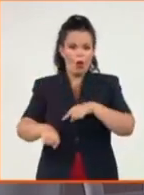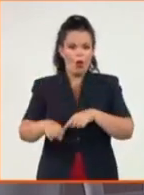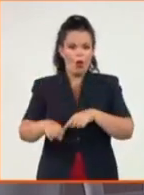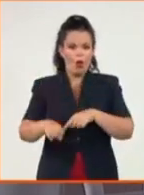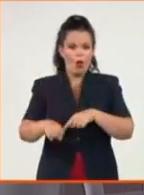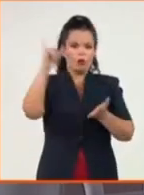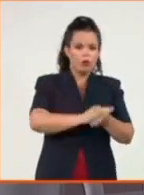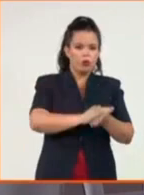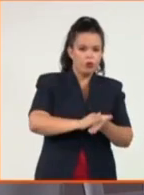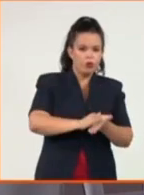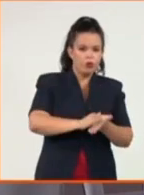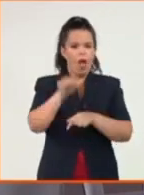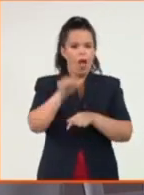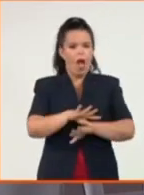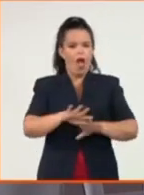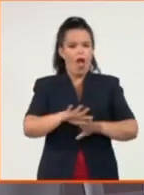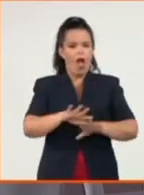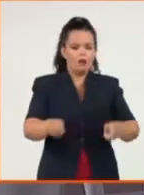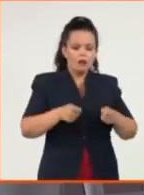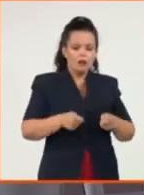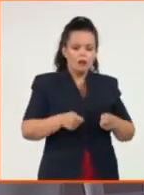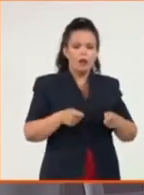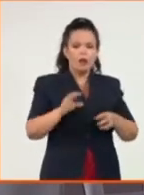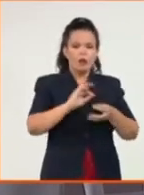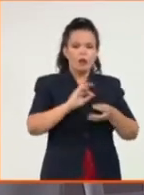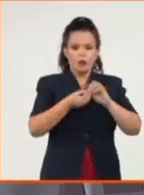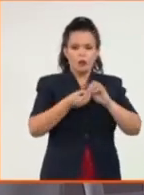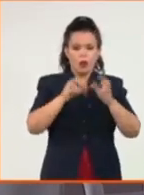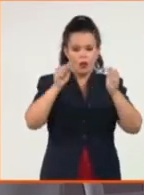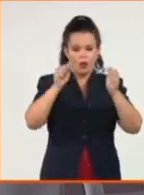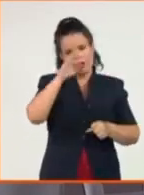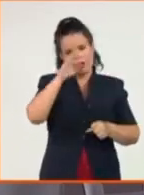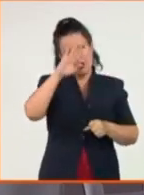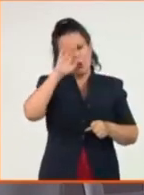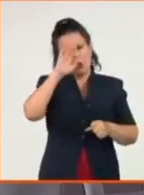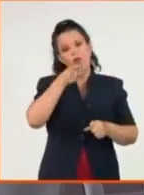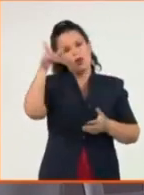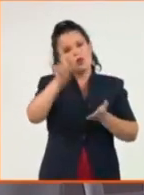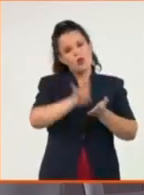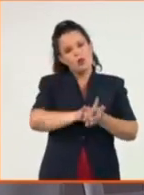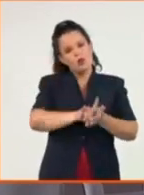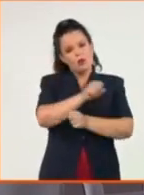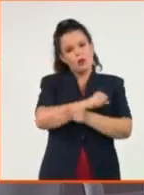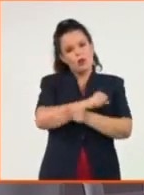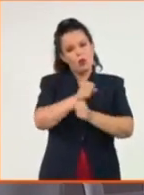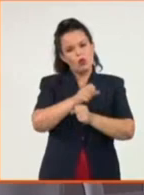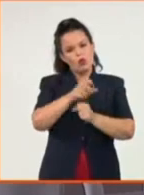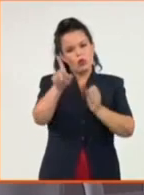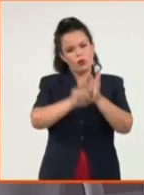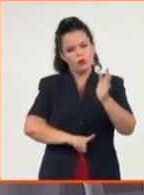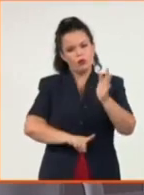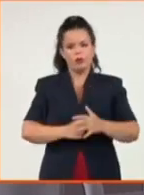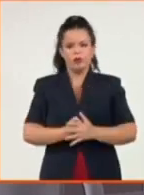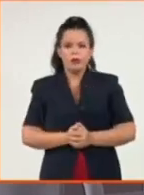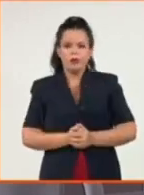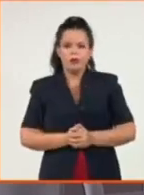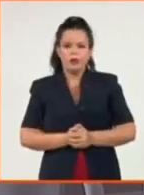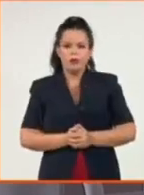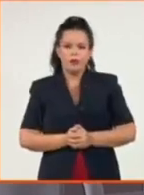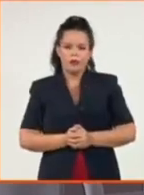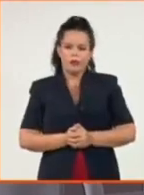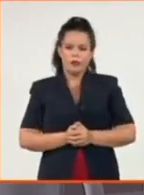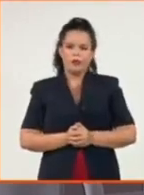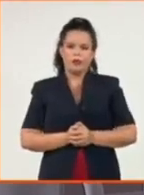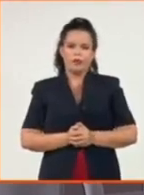son requisitos básicos para conectarse a cualquier red eléctrica de cualquier país del mundo que son comunes